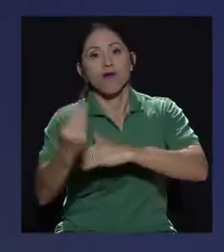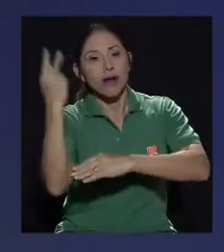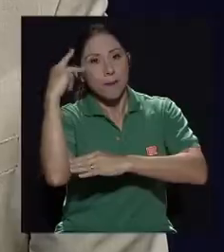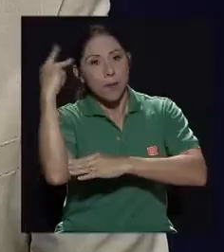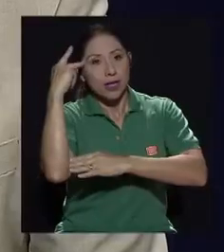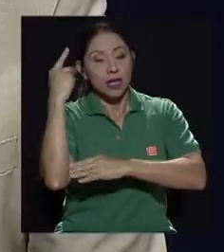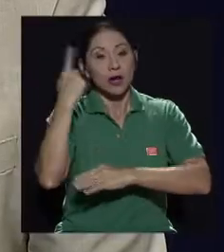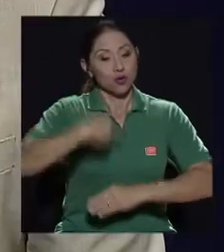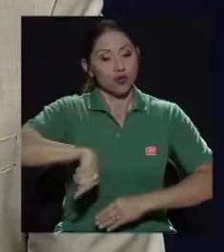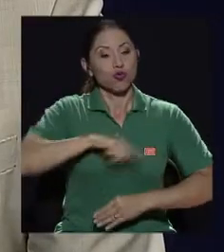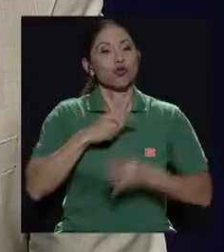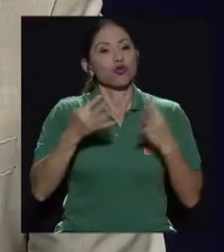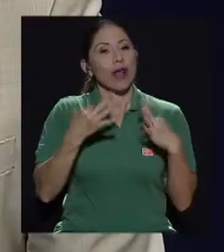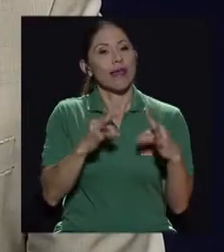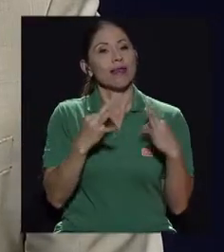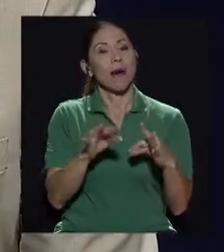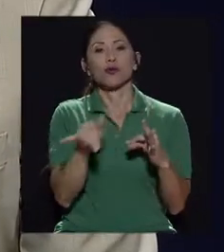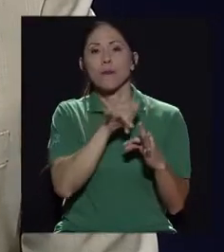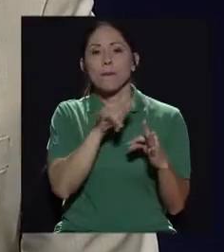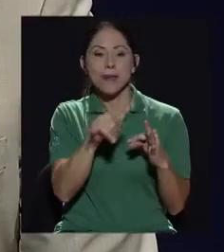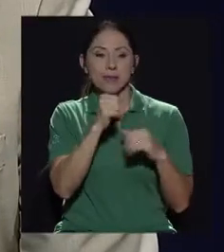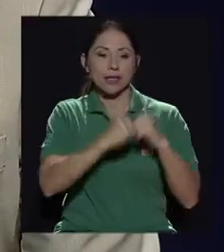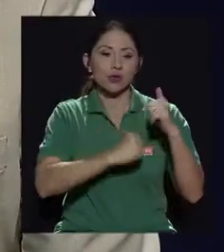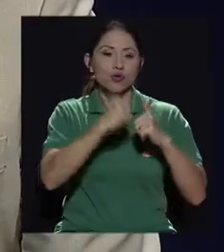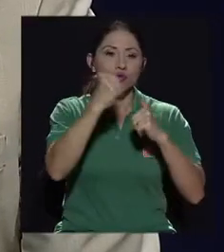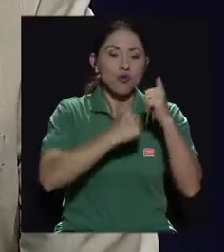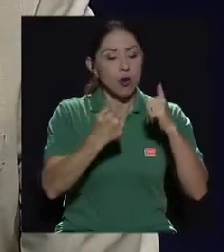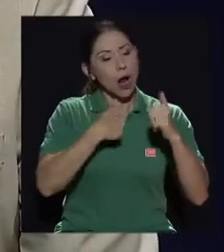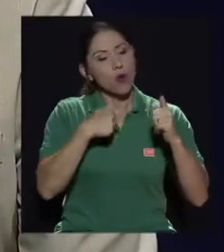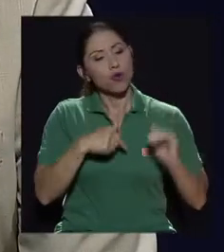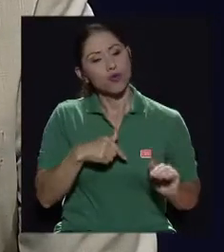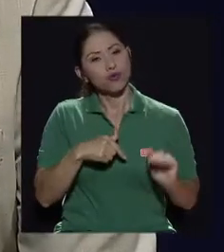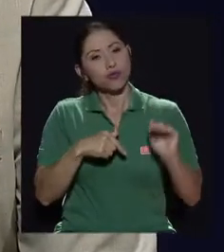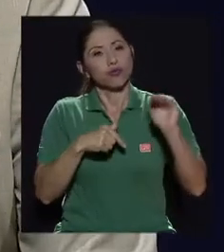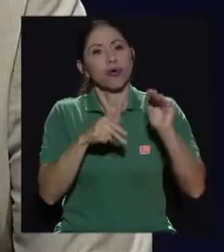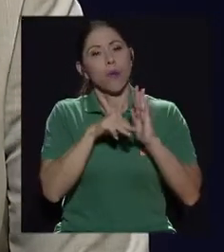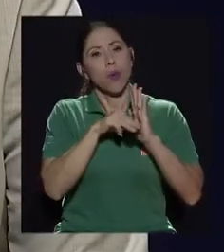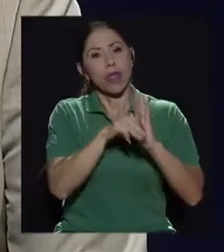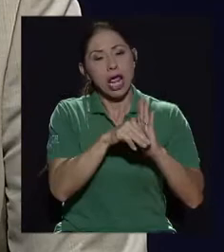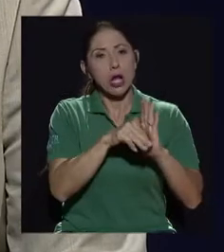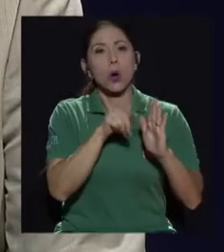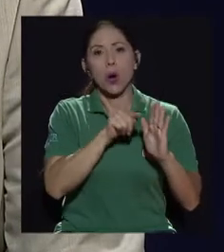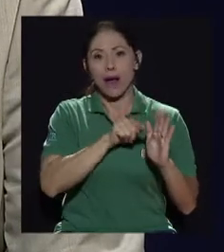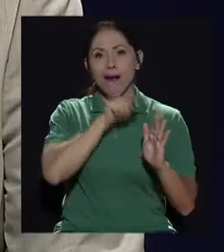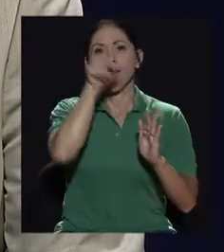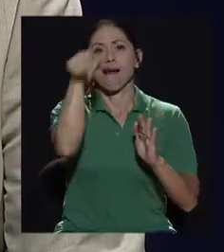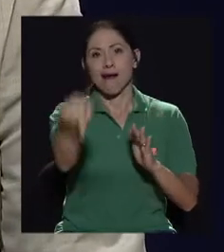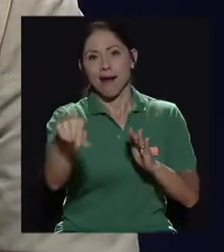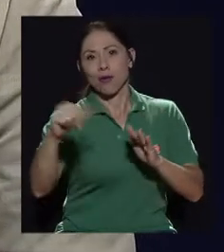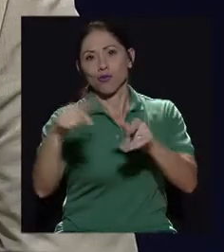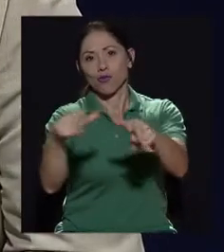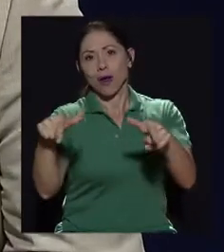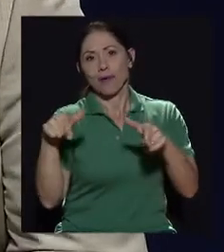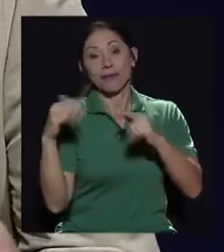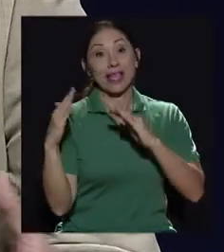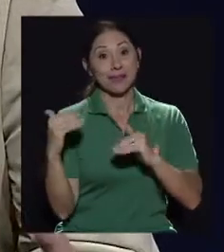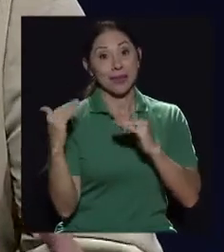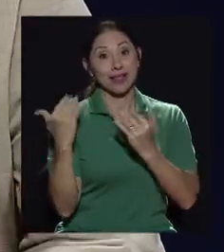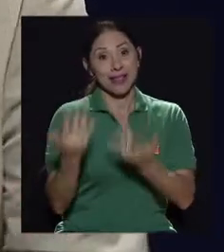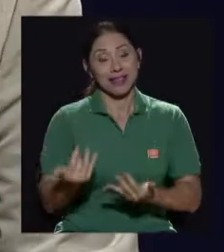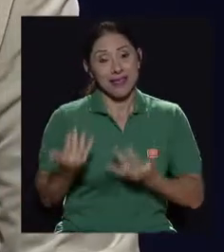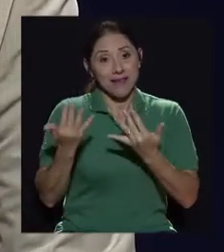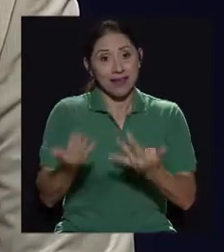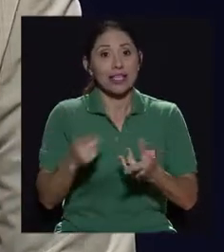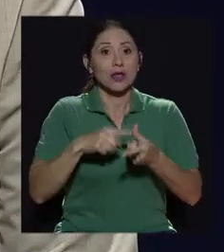de llevar esta misma estructura como uno se modela como creció las expectativas que tenía y entonces te